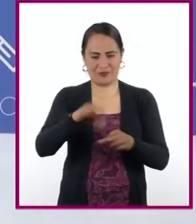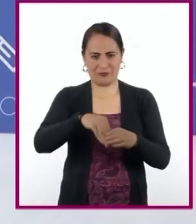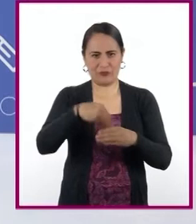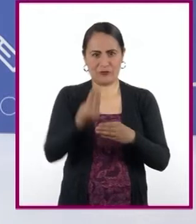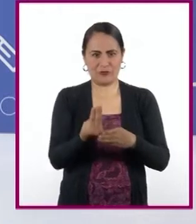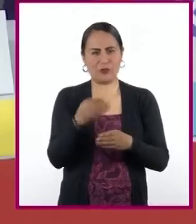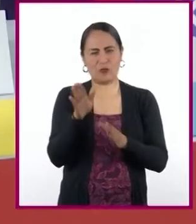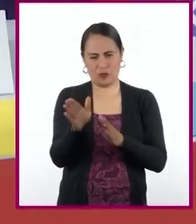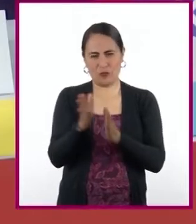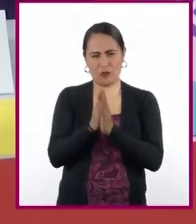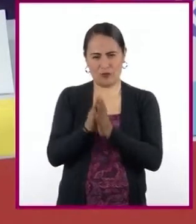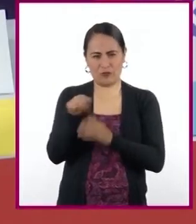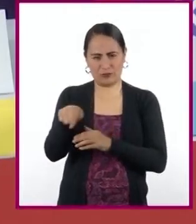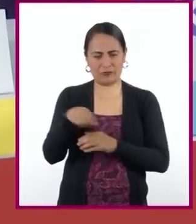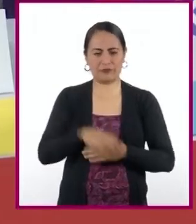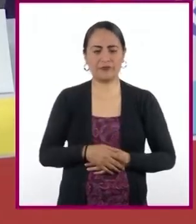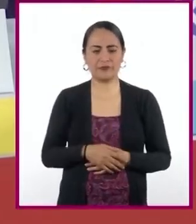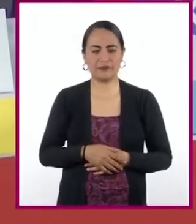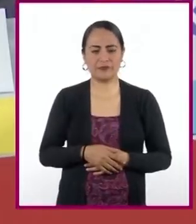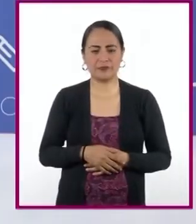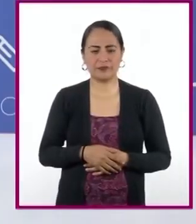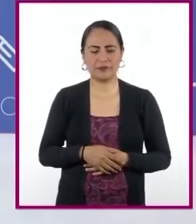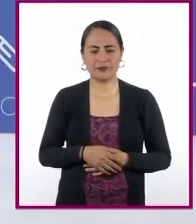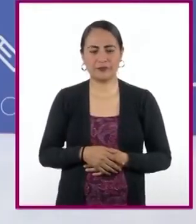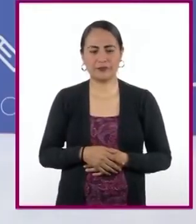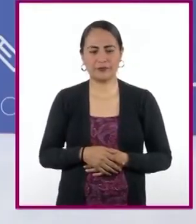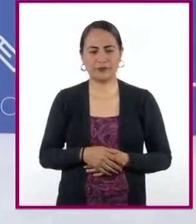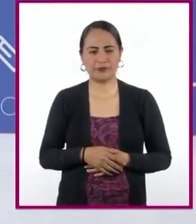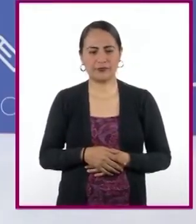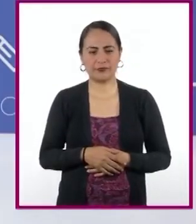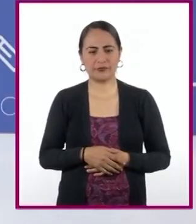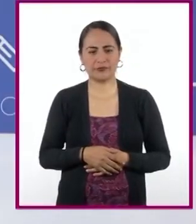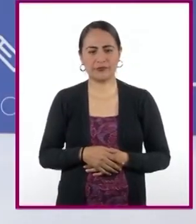favor. Por acá.